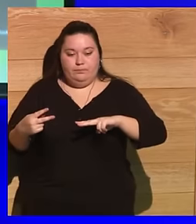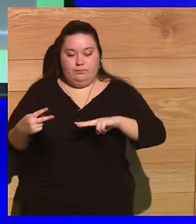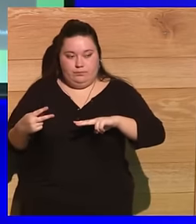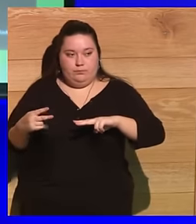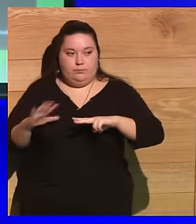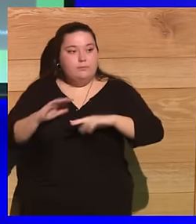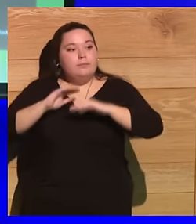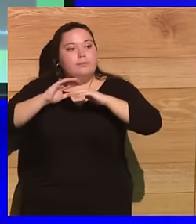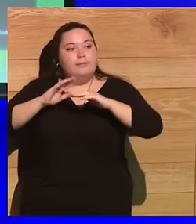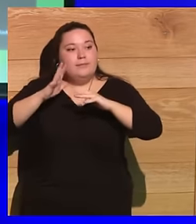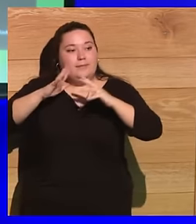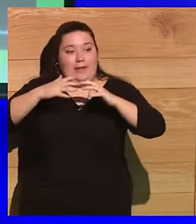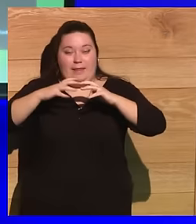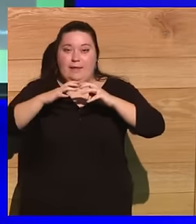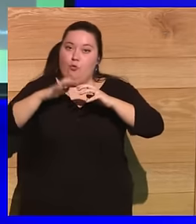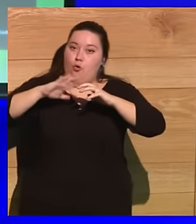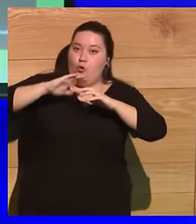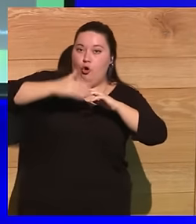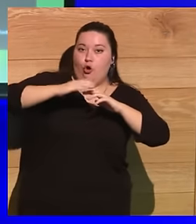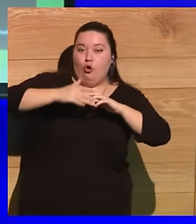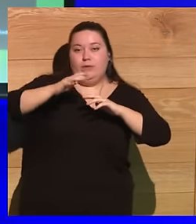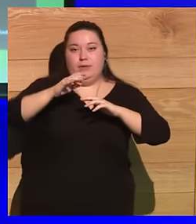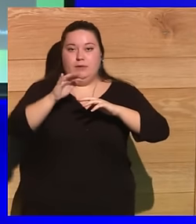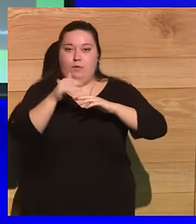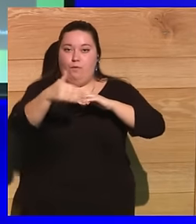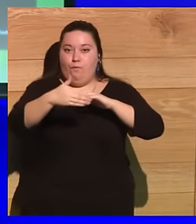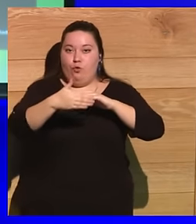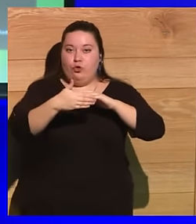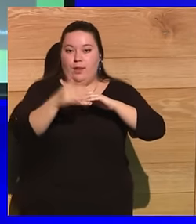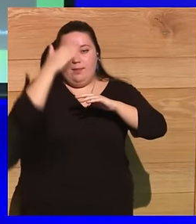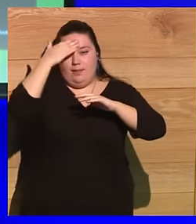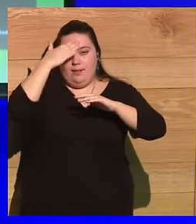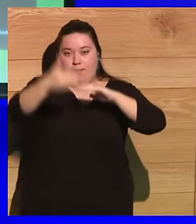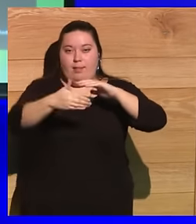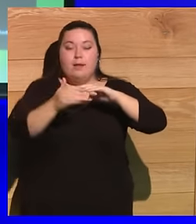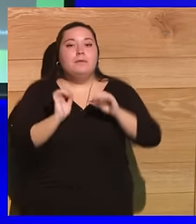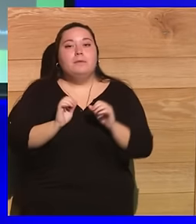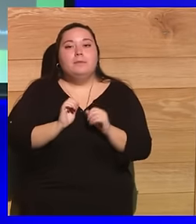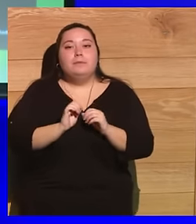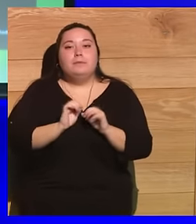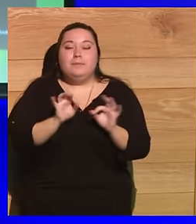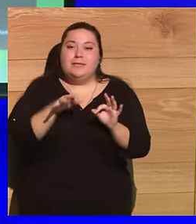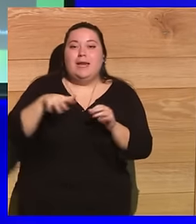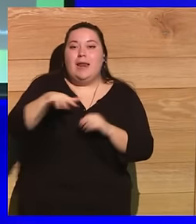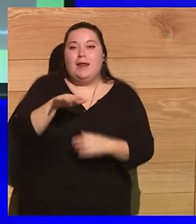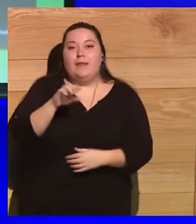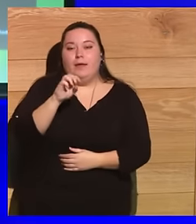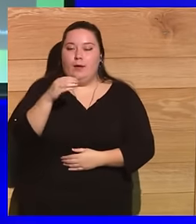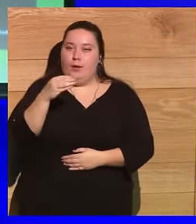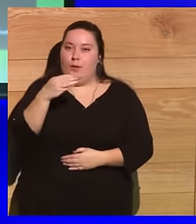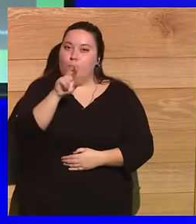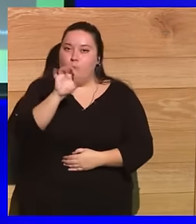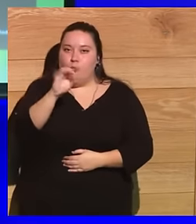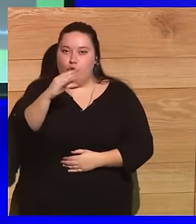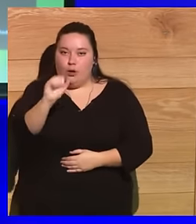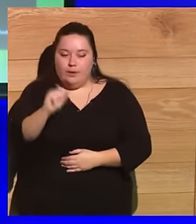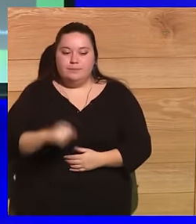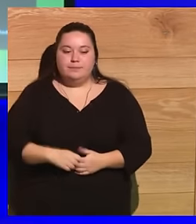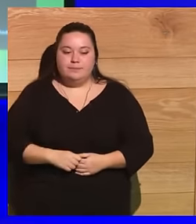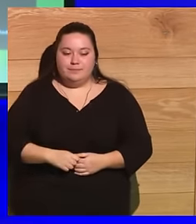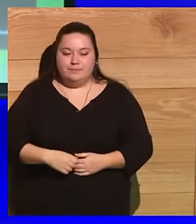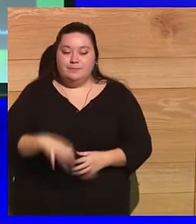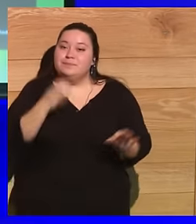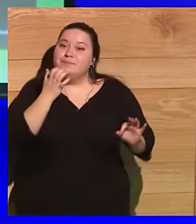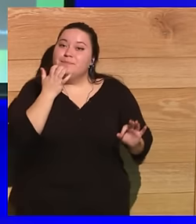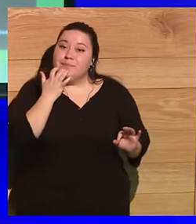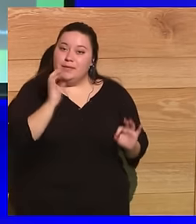por el córtex frontal y llega a generar estas palabras, lo que se llama el área de Broca, ¿de acuerdo? Este